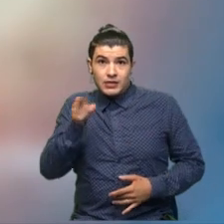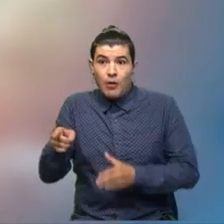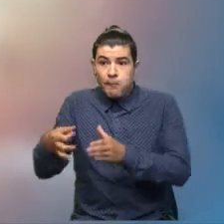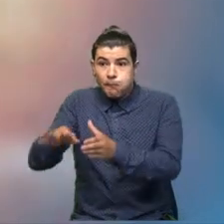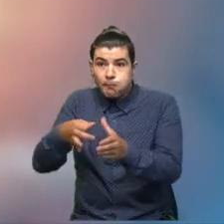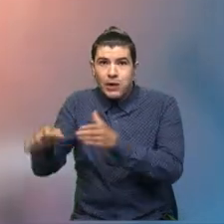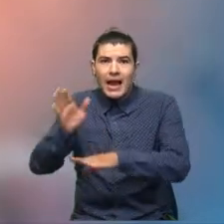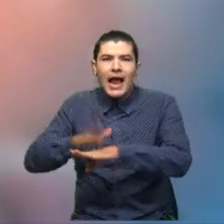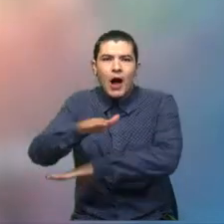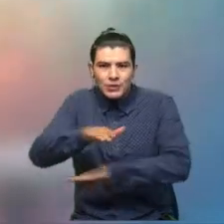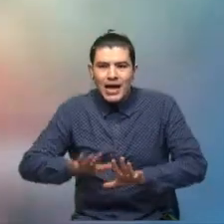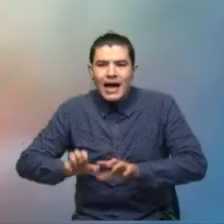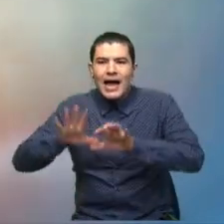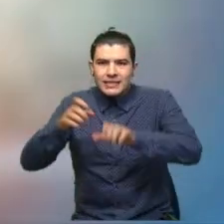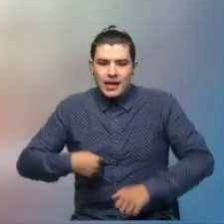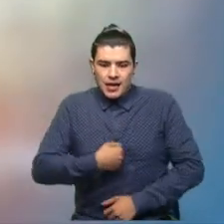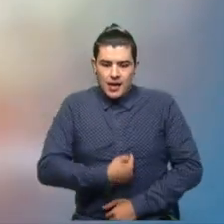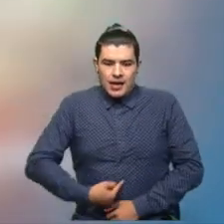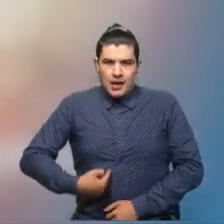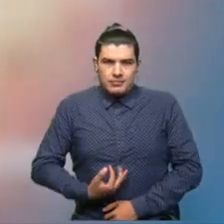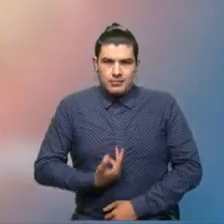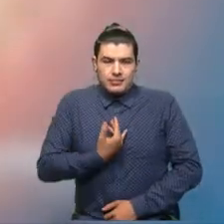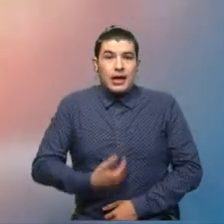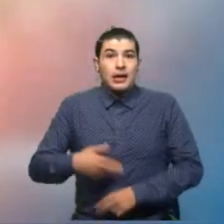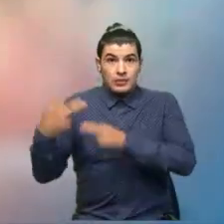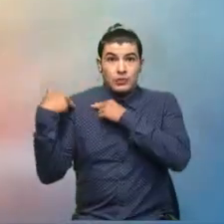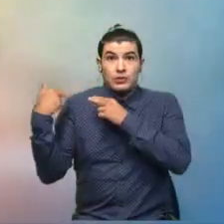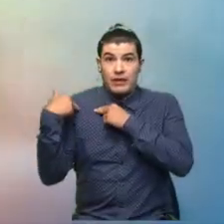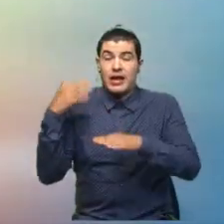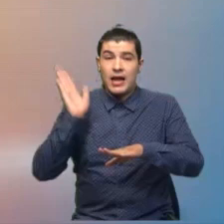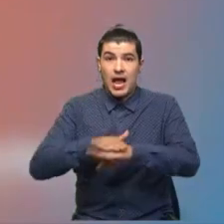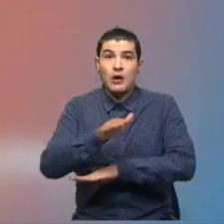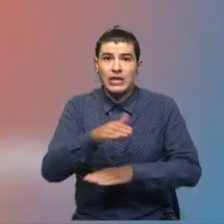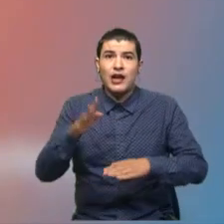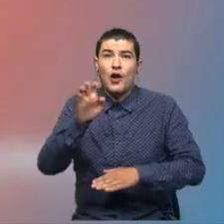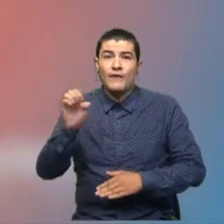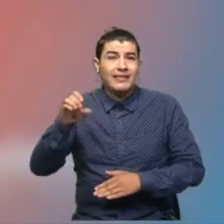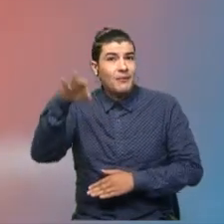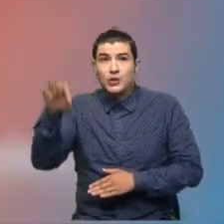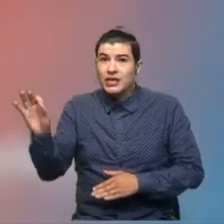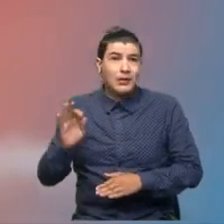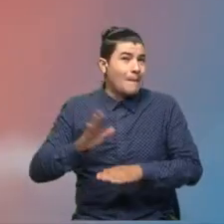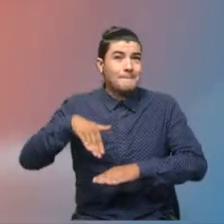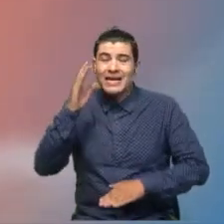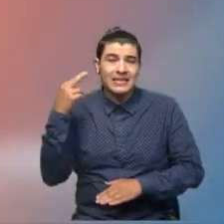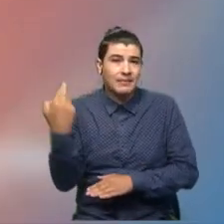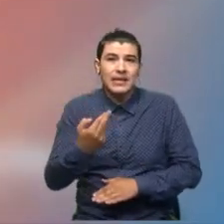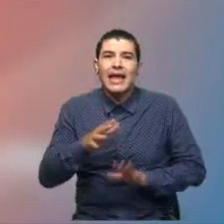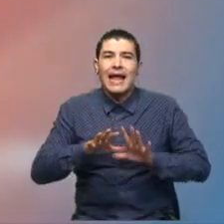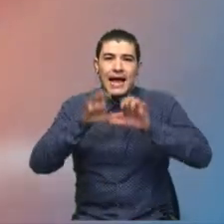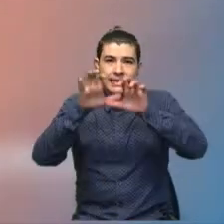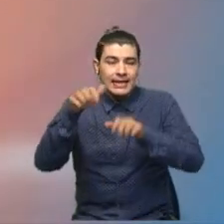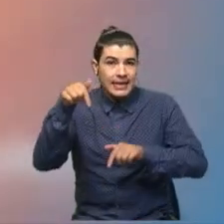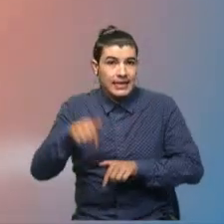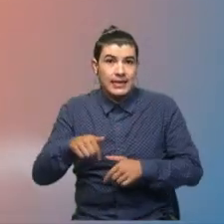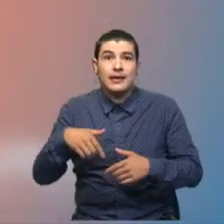estómago, responsable de causar hasta el 90% de los casos de cáncer de estómago, el cuarto más común en el mundo y